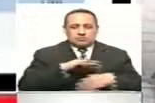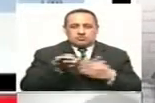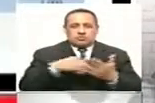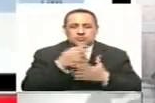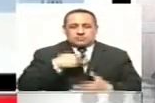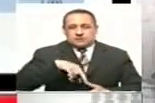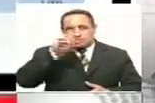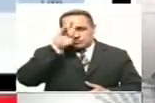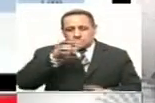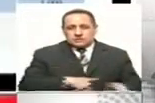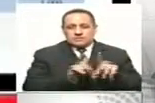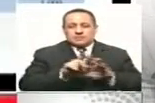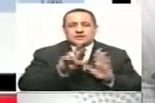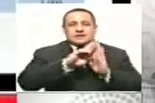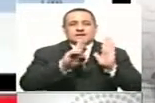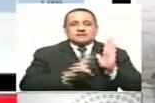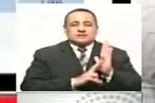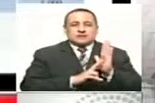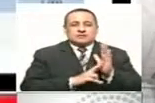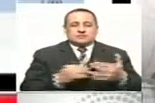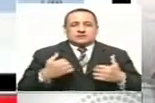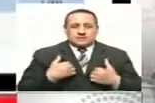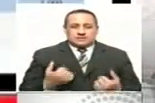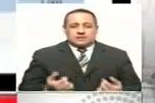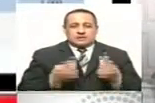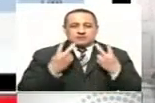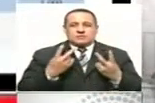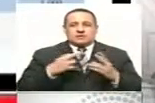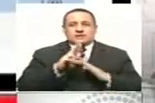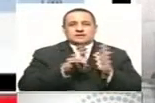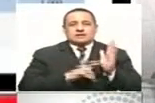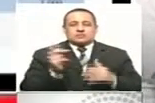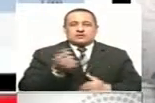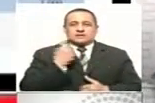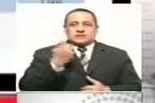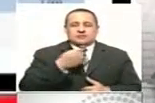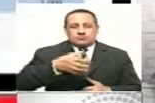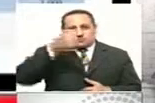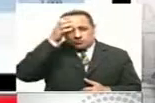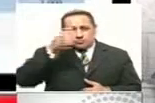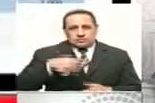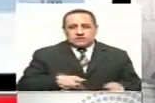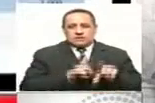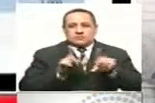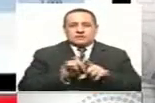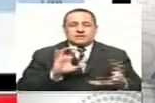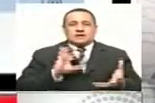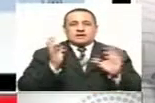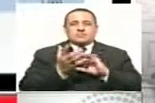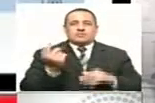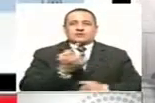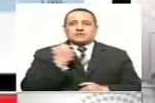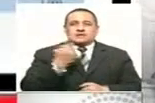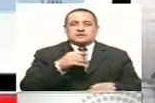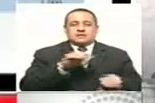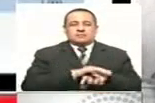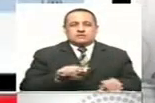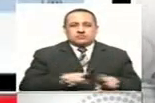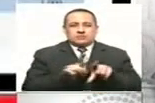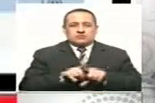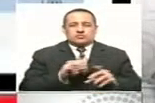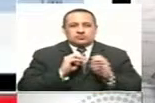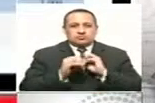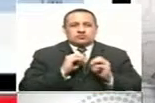país, registrarlos en este Registro Nacional Científico, Tecnológico e Innovación. Eso requiere de toda una